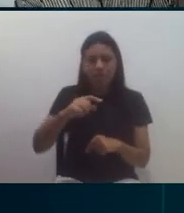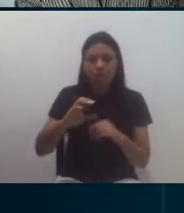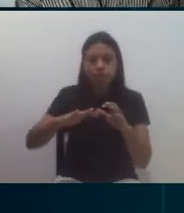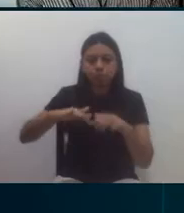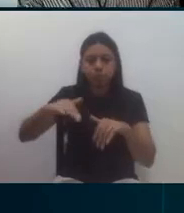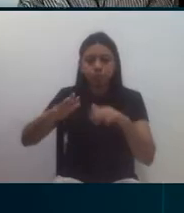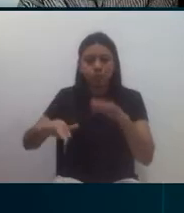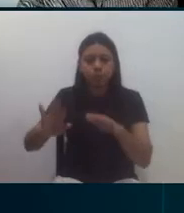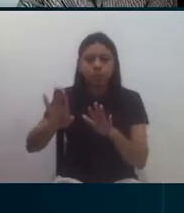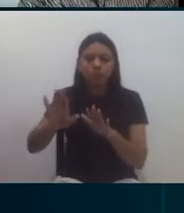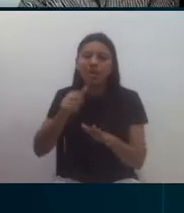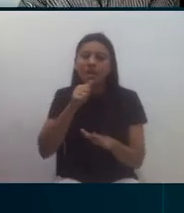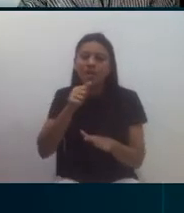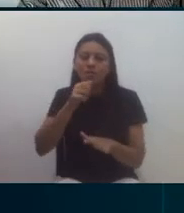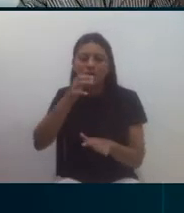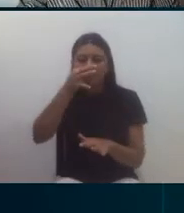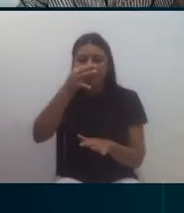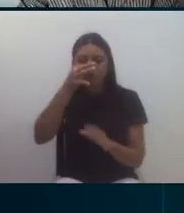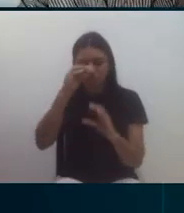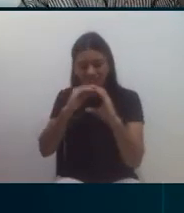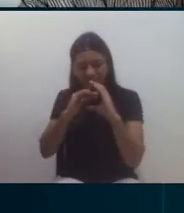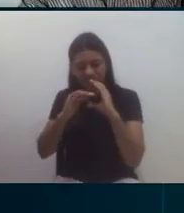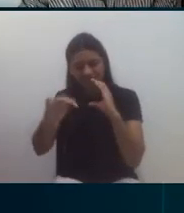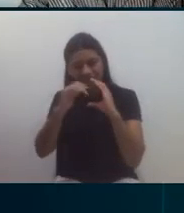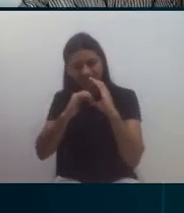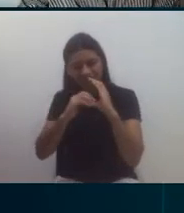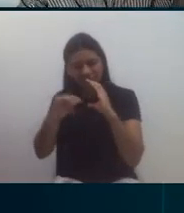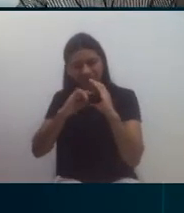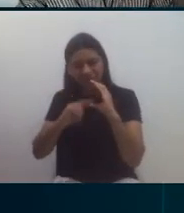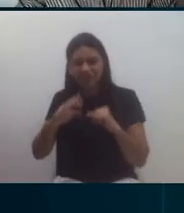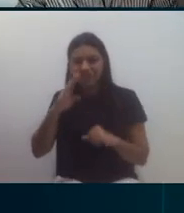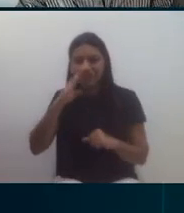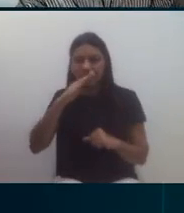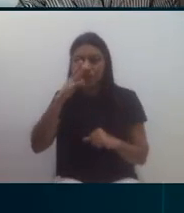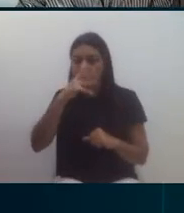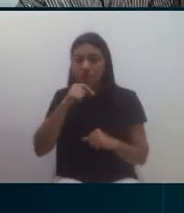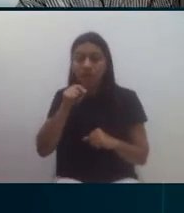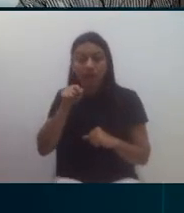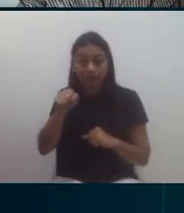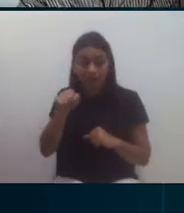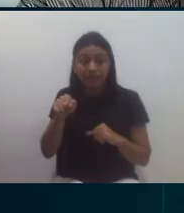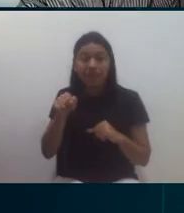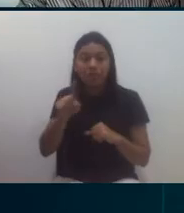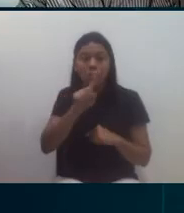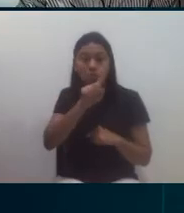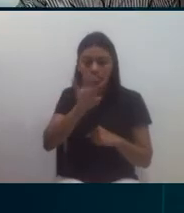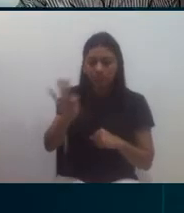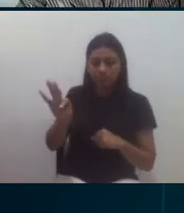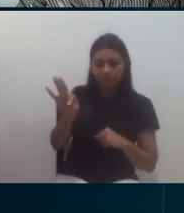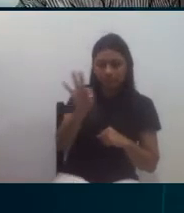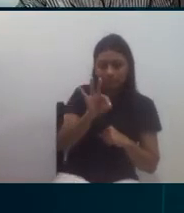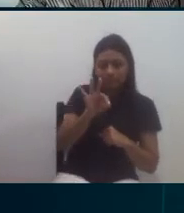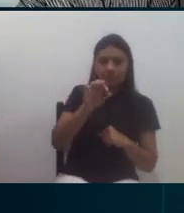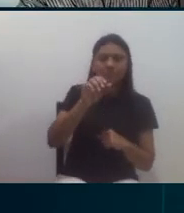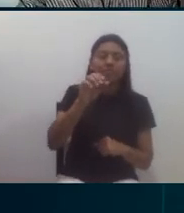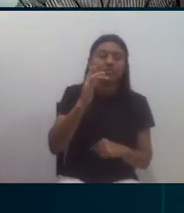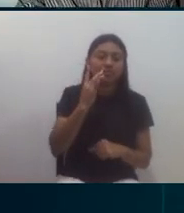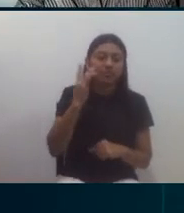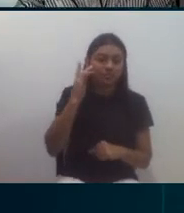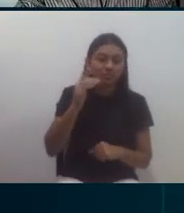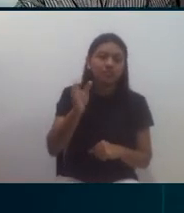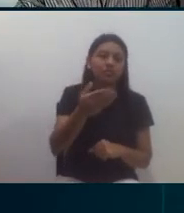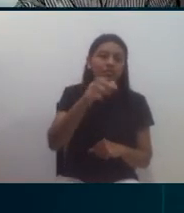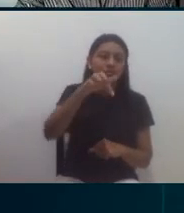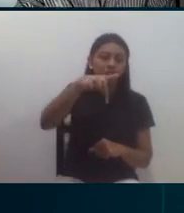ver. Entonces el C16, que sería el ácido palmítico, por ejemplo, que también está presente en los otros tipos de aceites